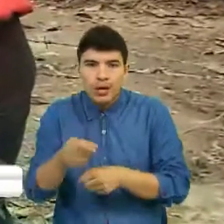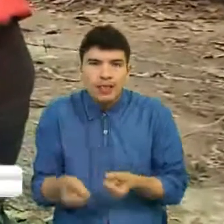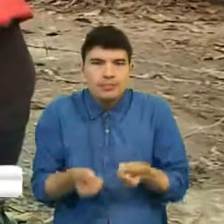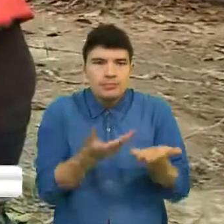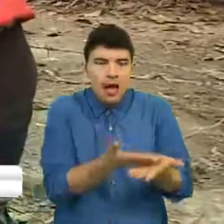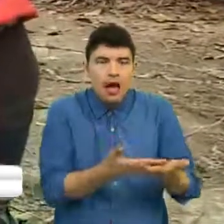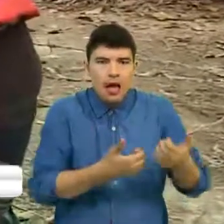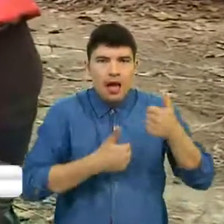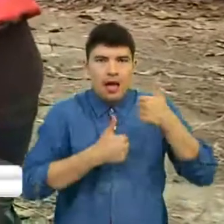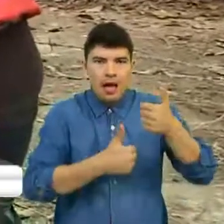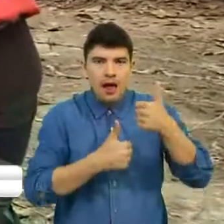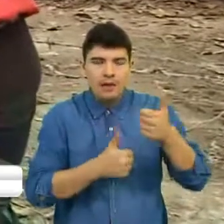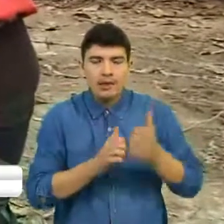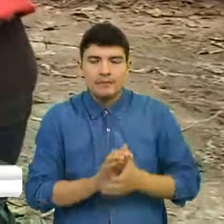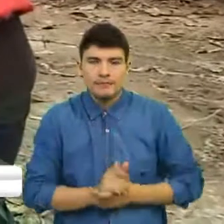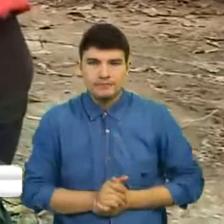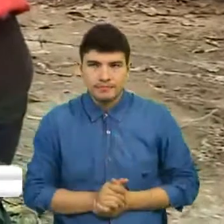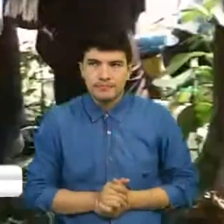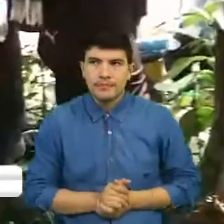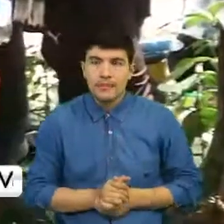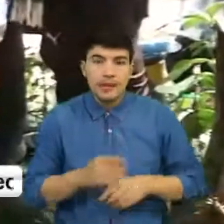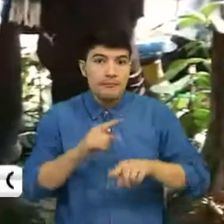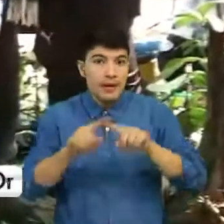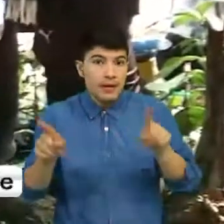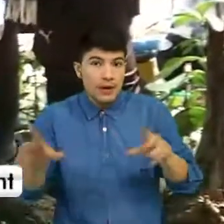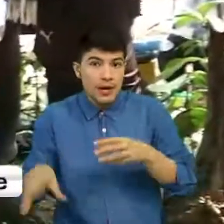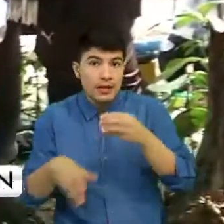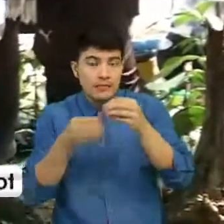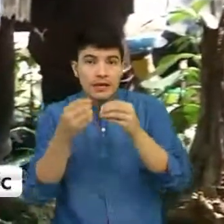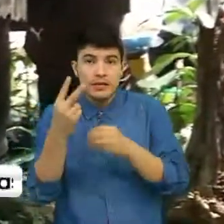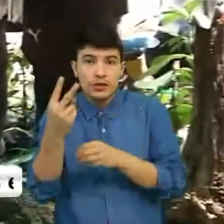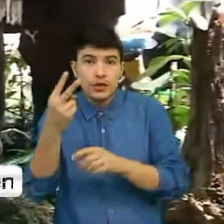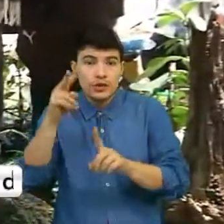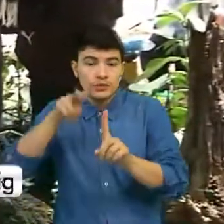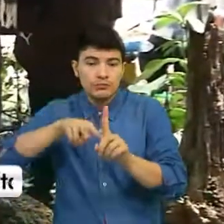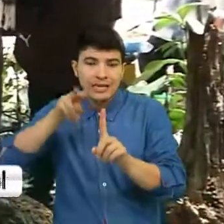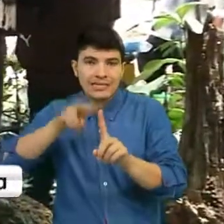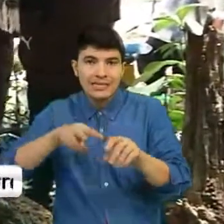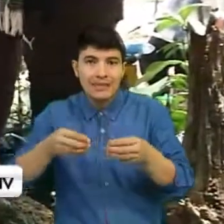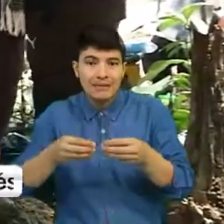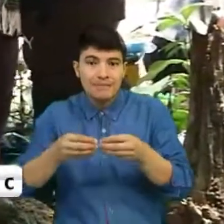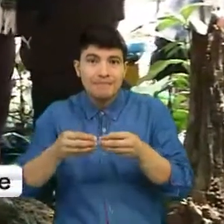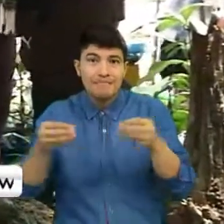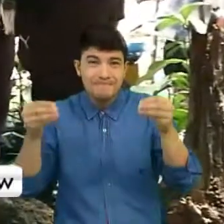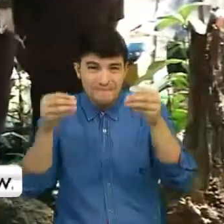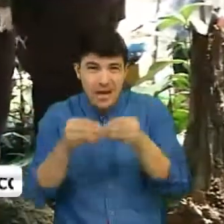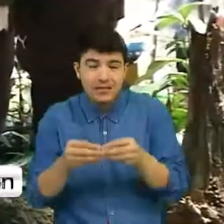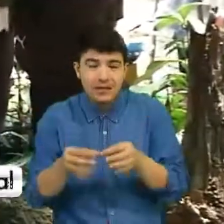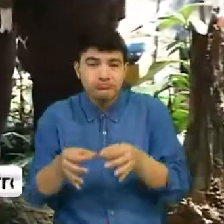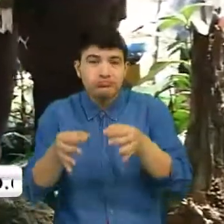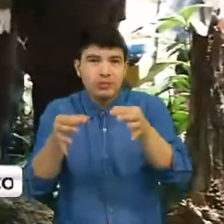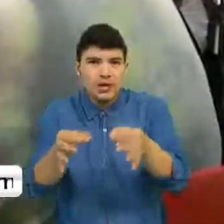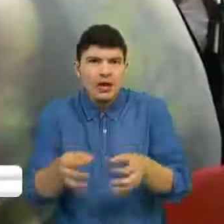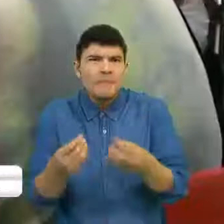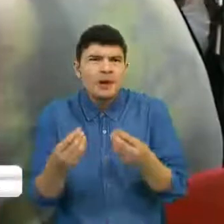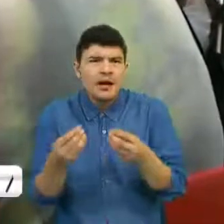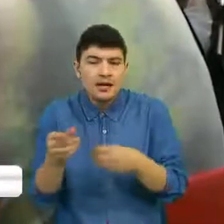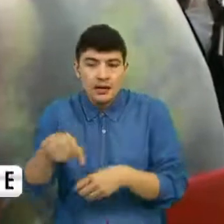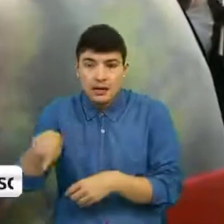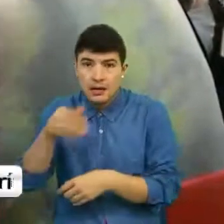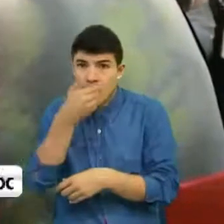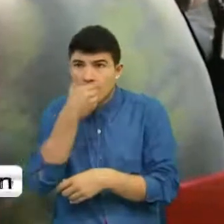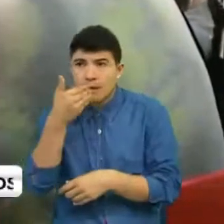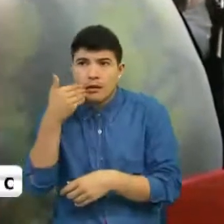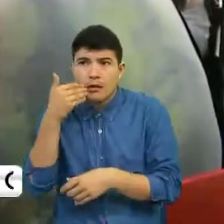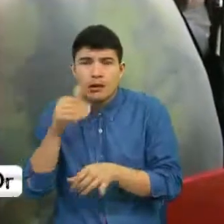a la comisión tripartita, pero también dos meses más que se amplía el periodo para que los guerrilleros